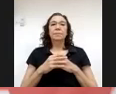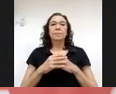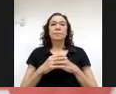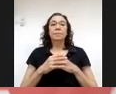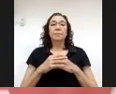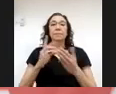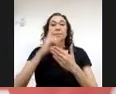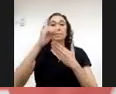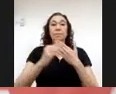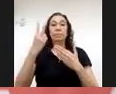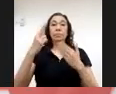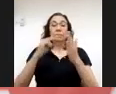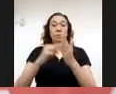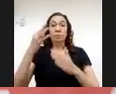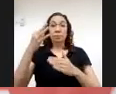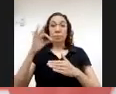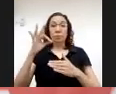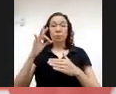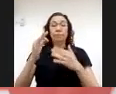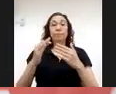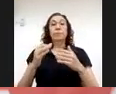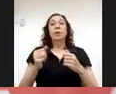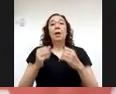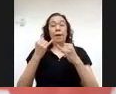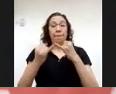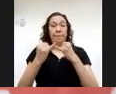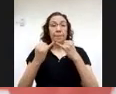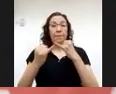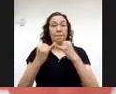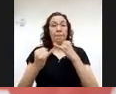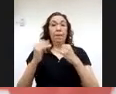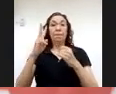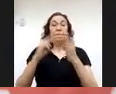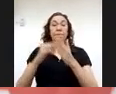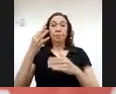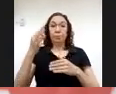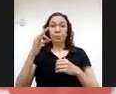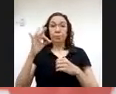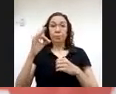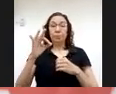Diciembre de 2019, prácticamente finales de 2019,